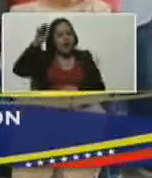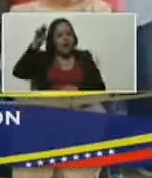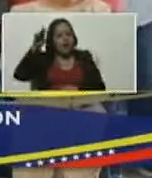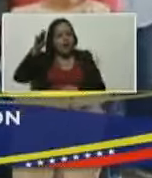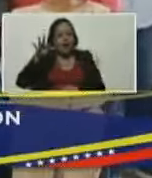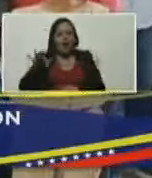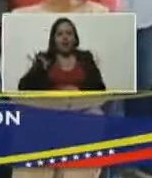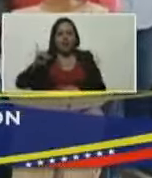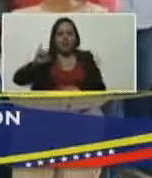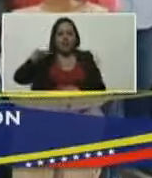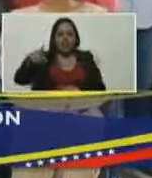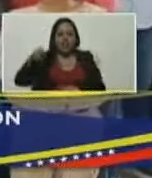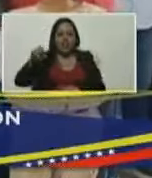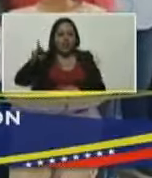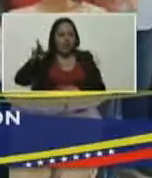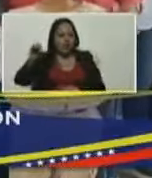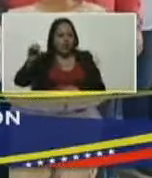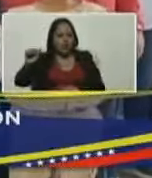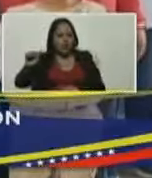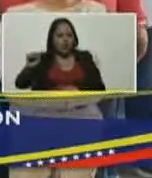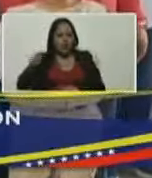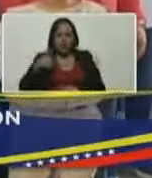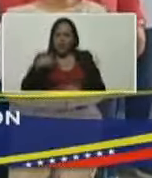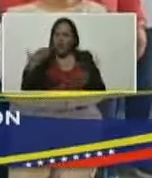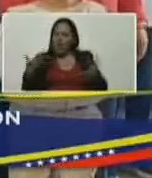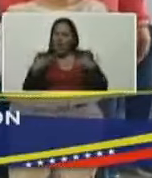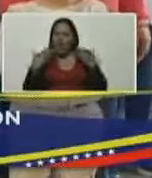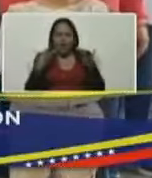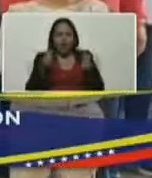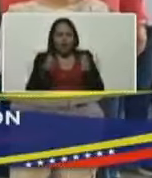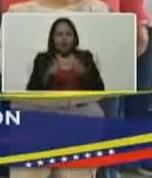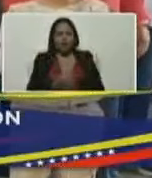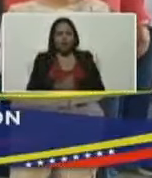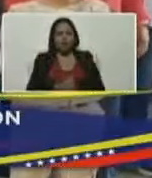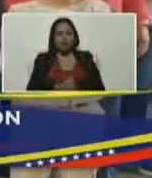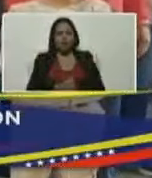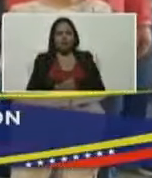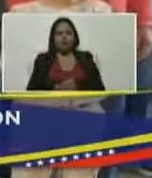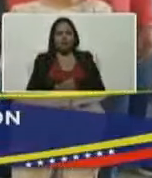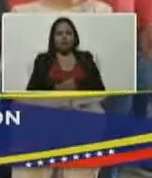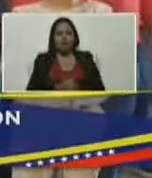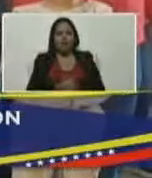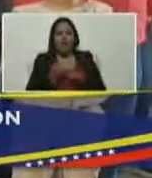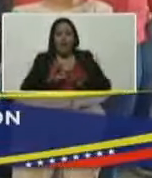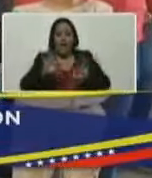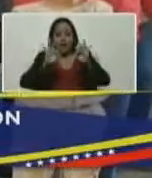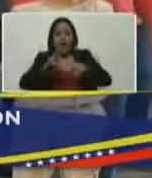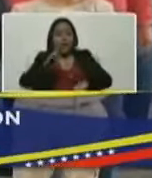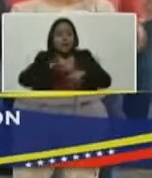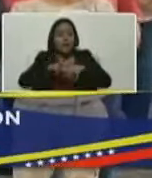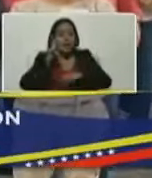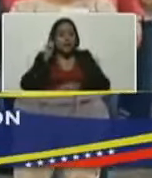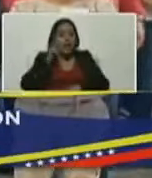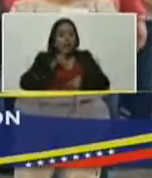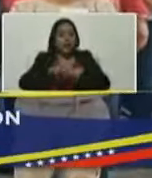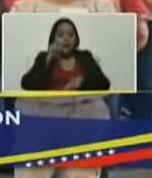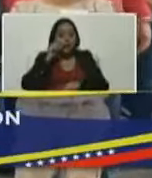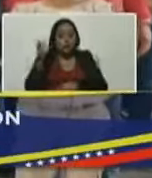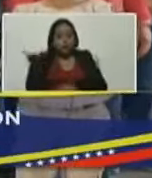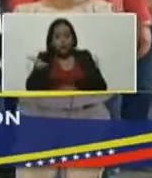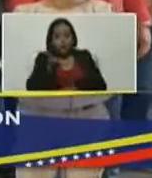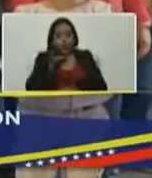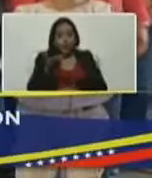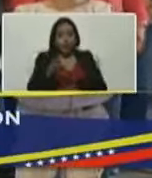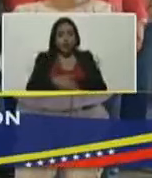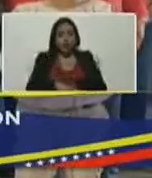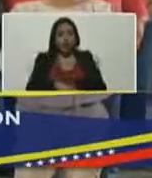Prieto Figueroa. Mucha alegría me da, de verdad. Y sobre todo por estas niñas y estos niños. Sí.